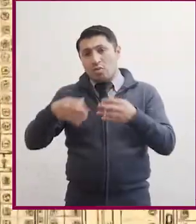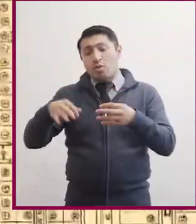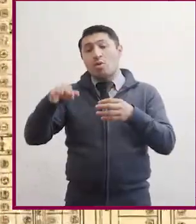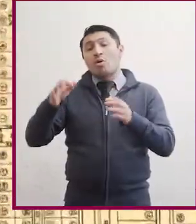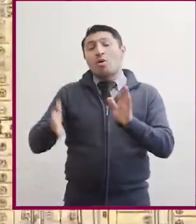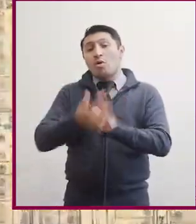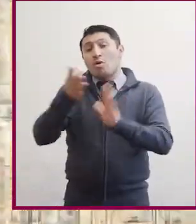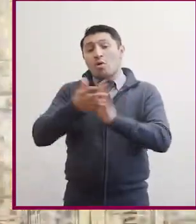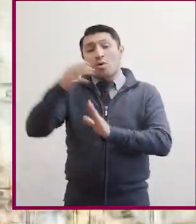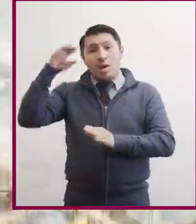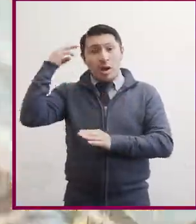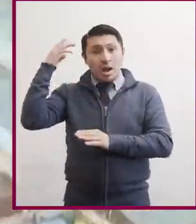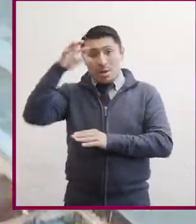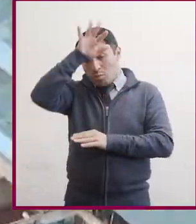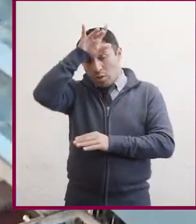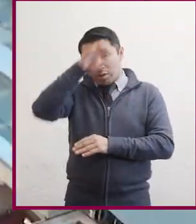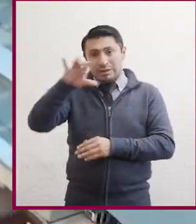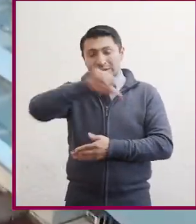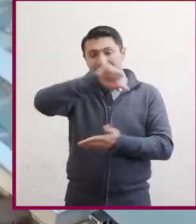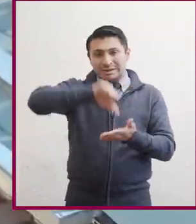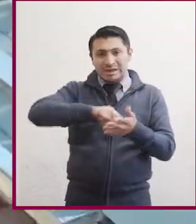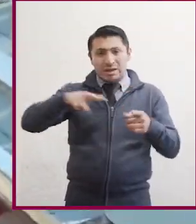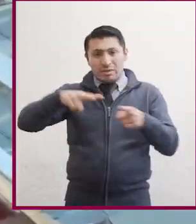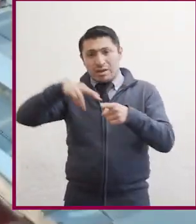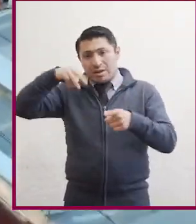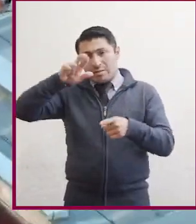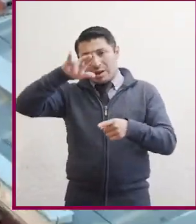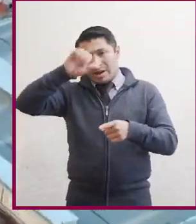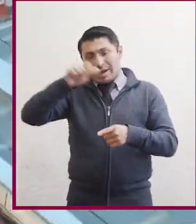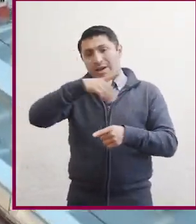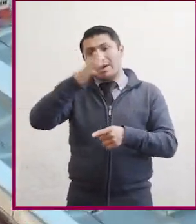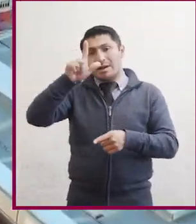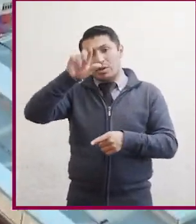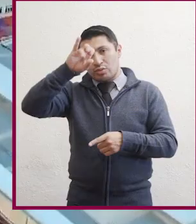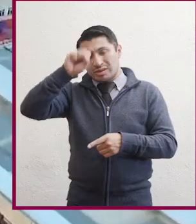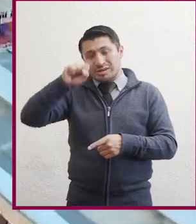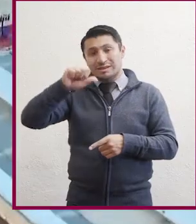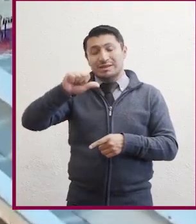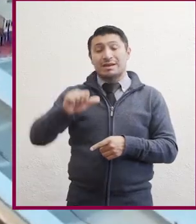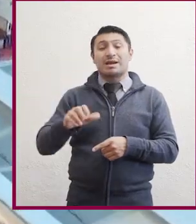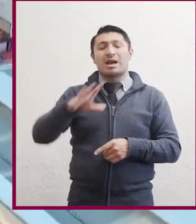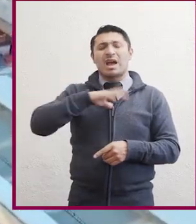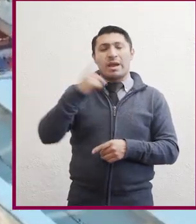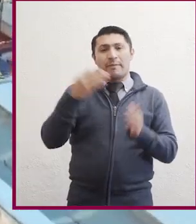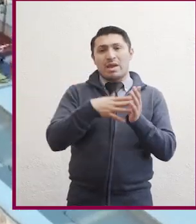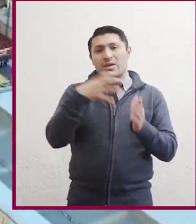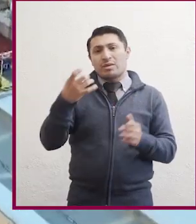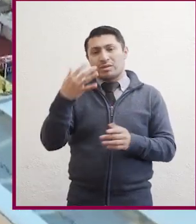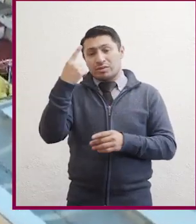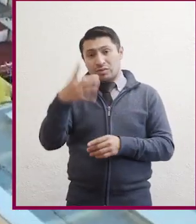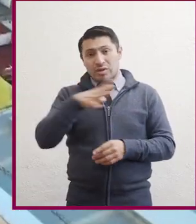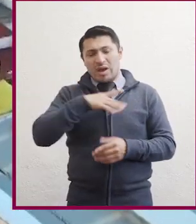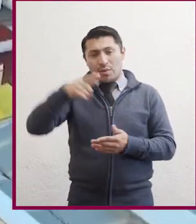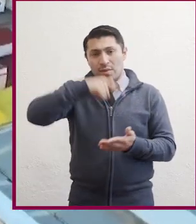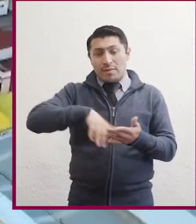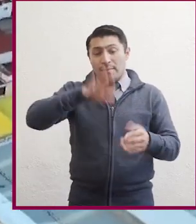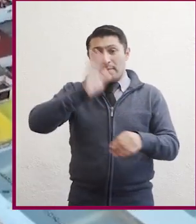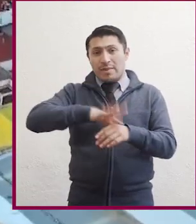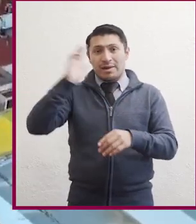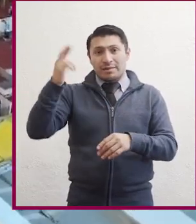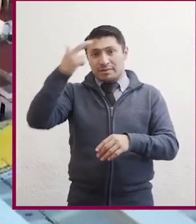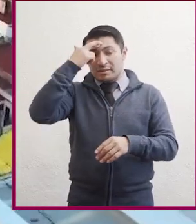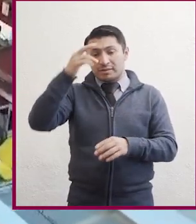Monterrey. Casi en el centro está el Parque María Luisa, que en 1951 fue una de las locaciones